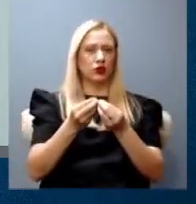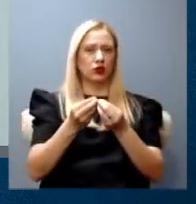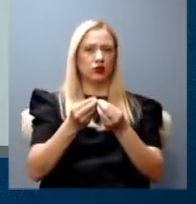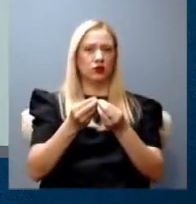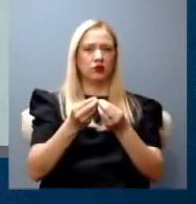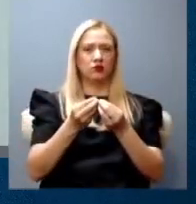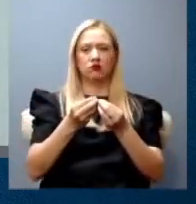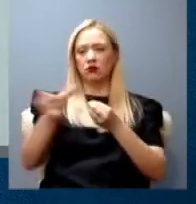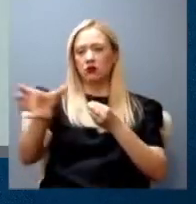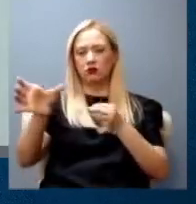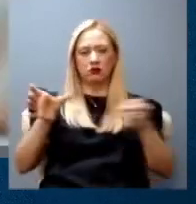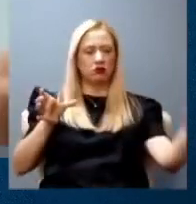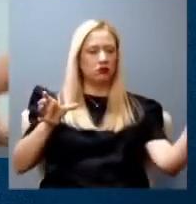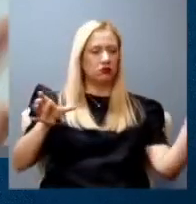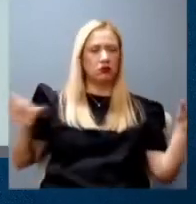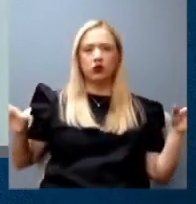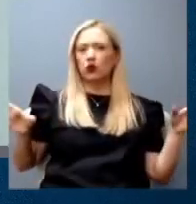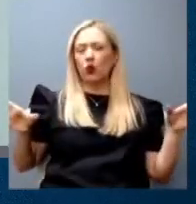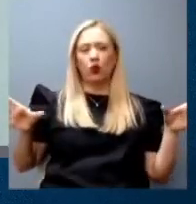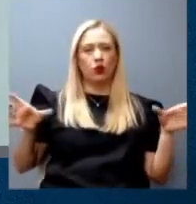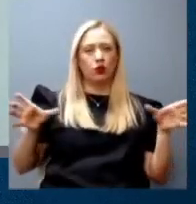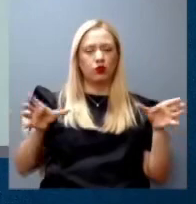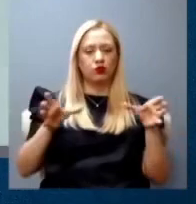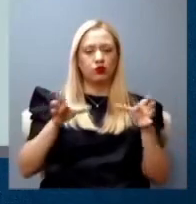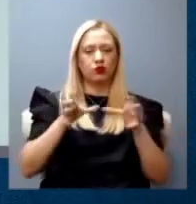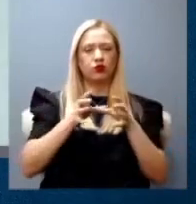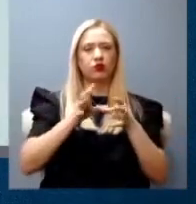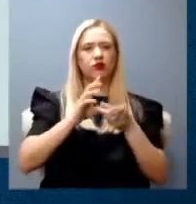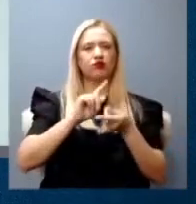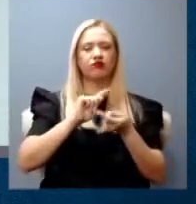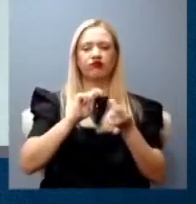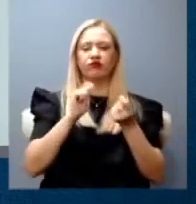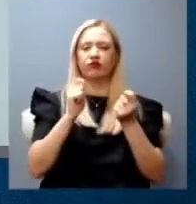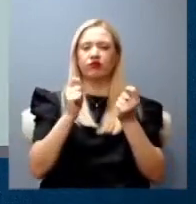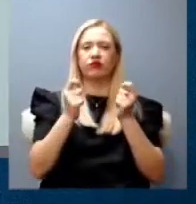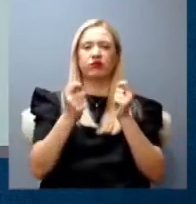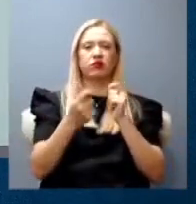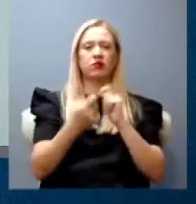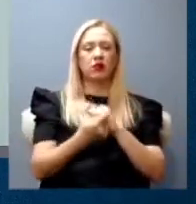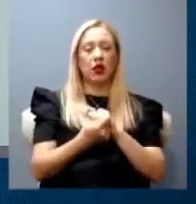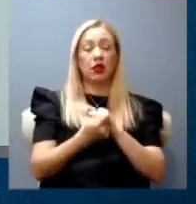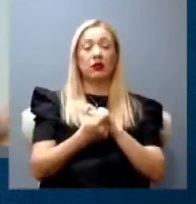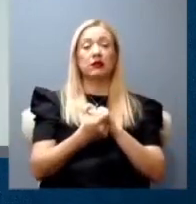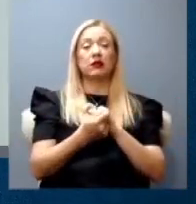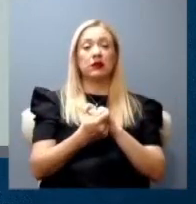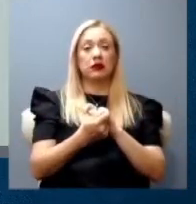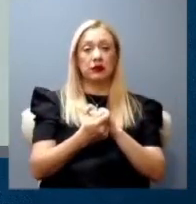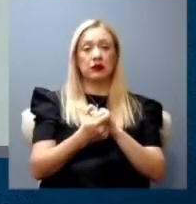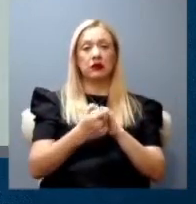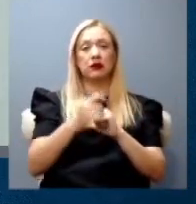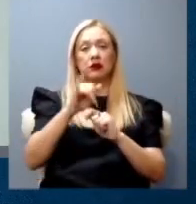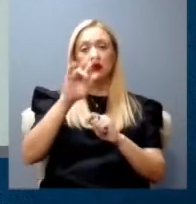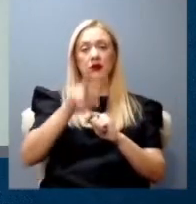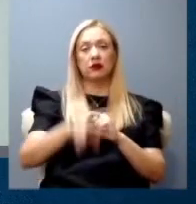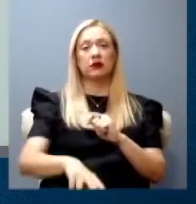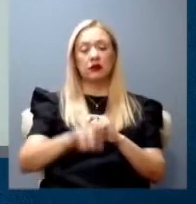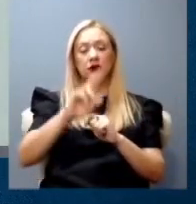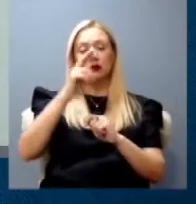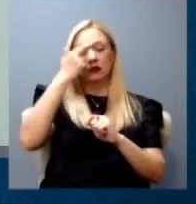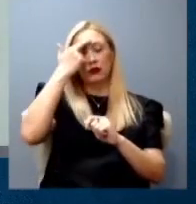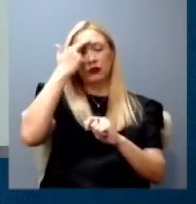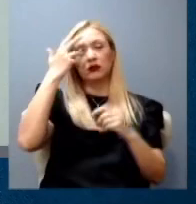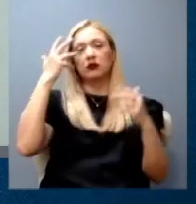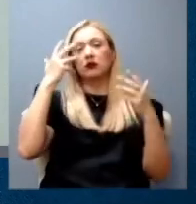un proceso de cambio actual y que nos pueda recordar estos principios que ya decía Camila, la verdad,